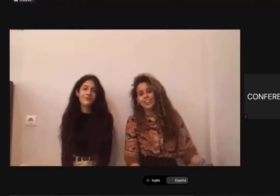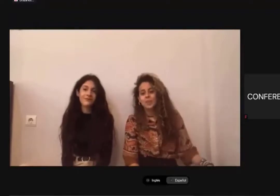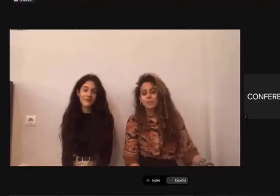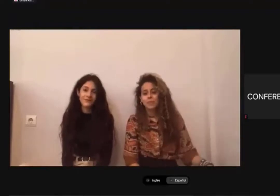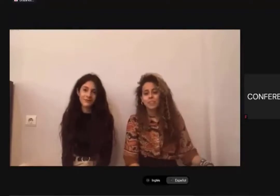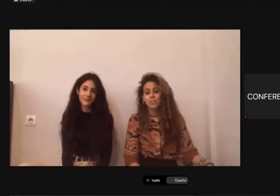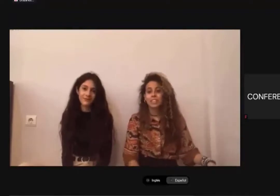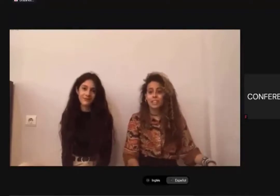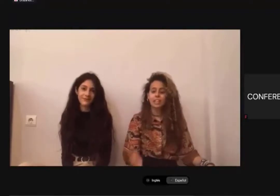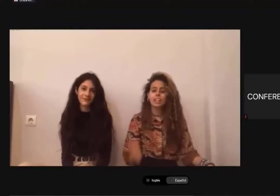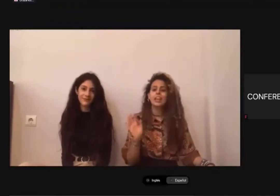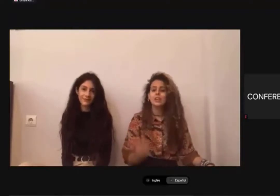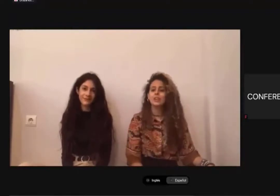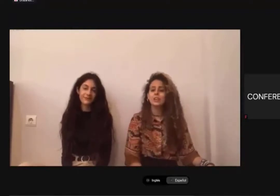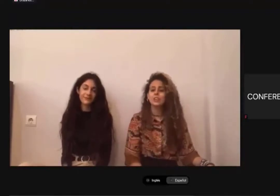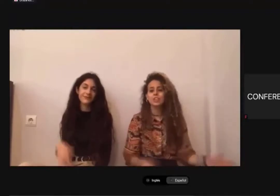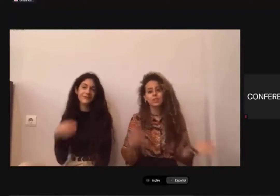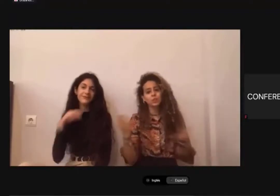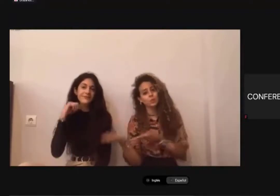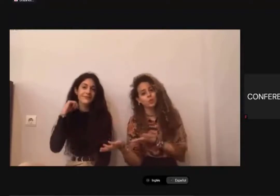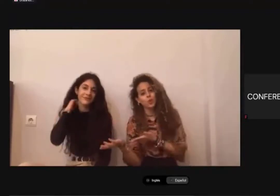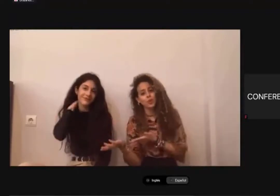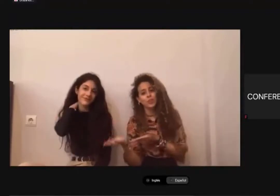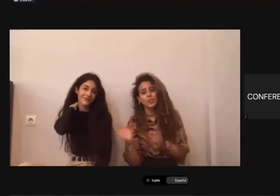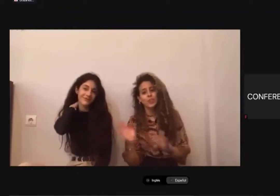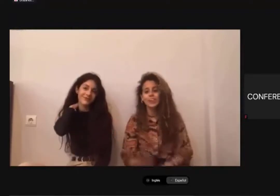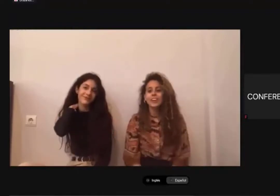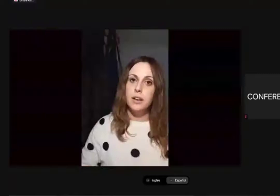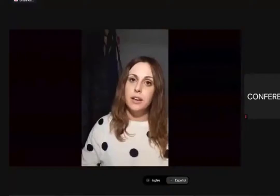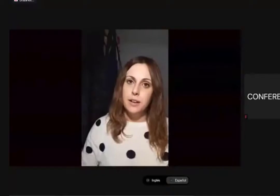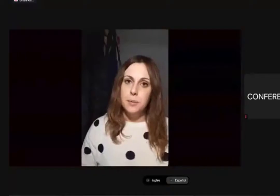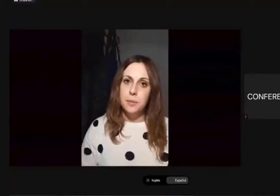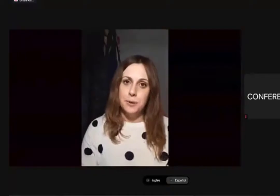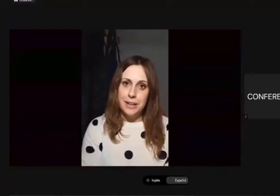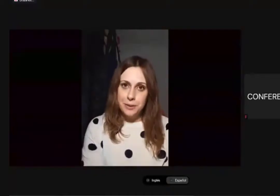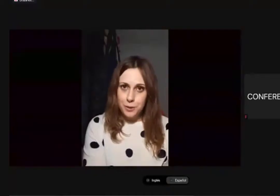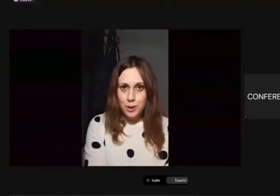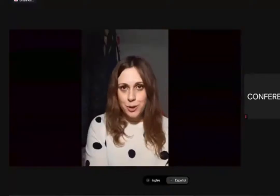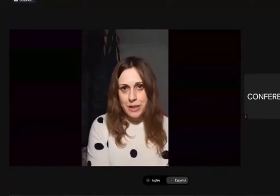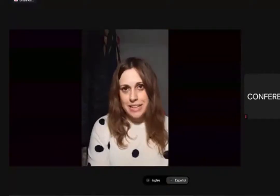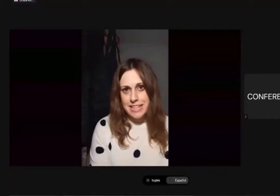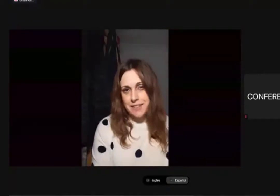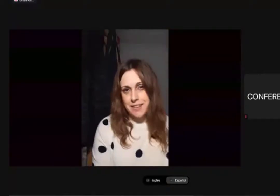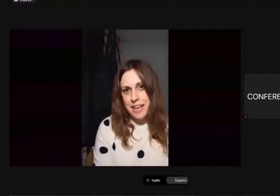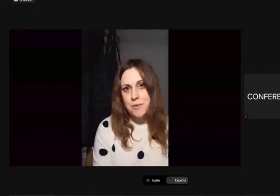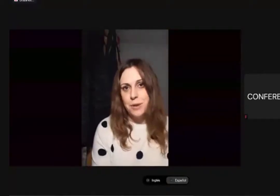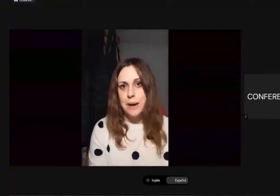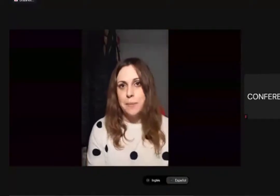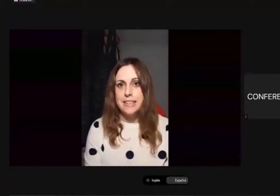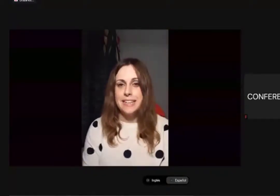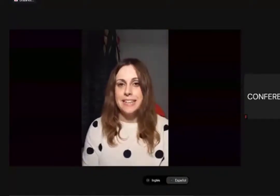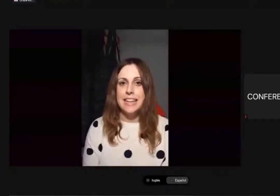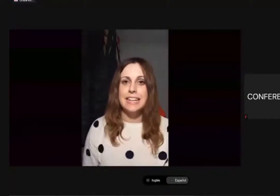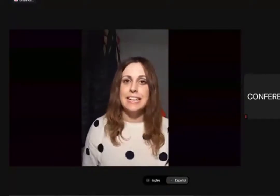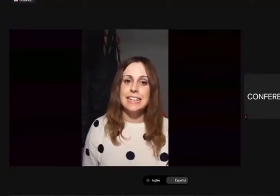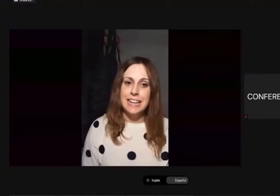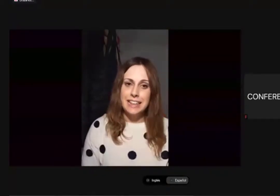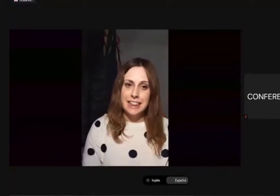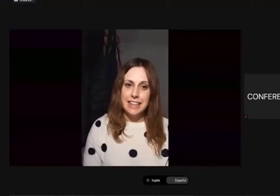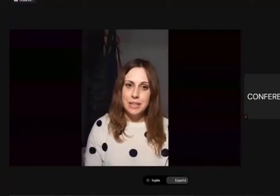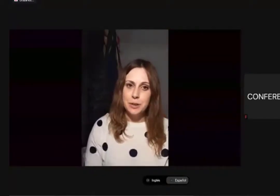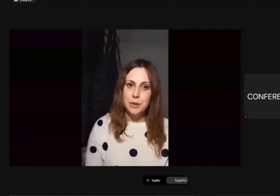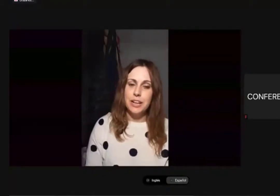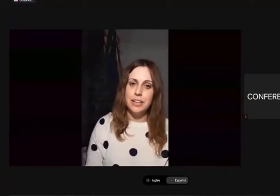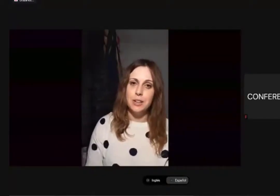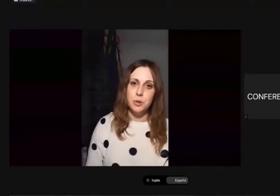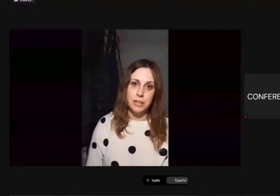Ana, vicepresidenta del noveno CIETO junto con Rocío. Bueno, hola a todos, soy Estefanía y fui la presidenta del